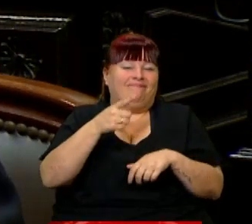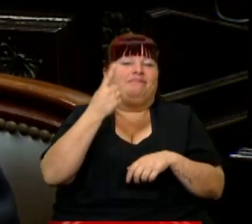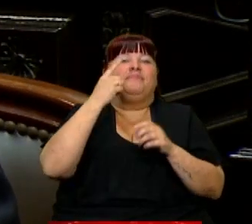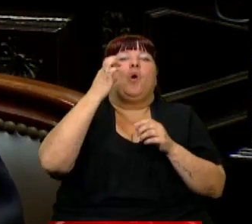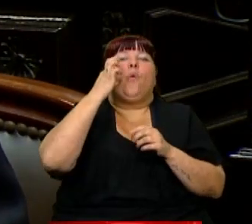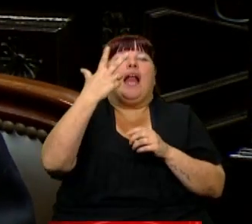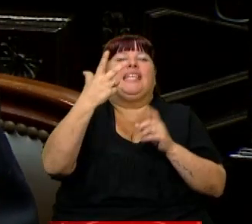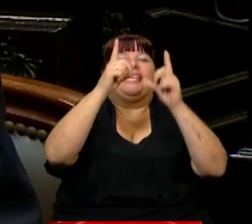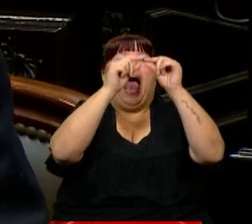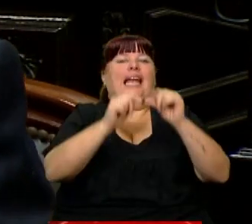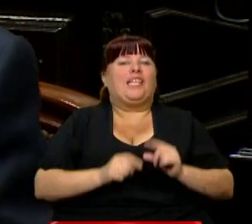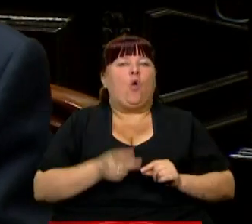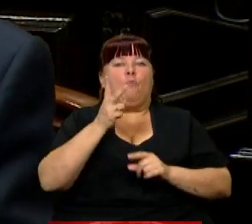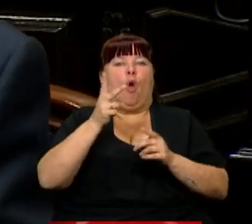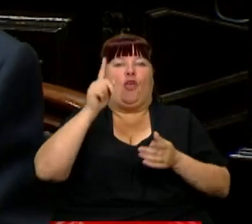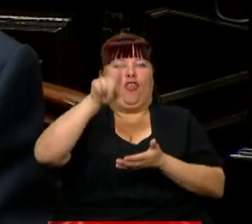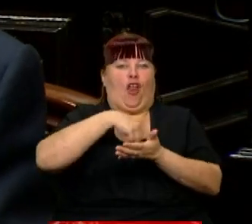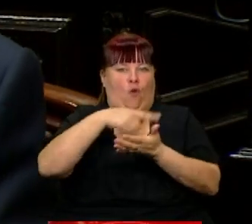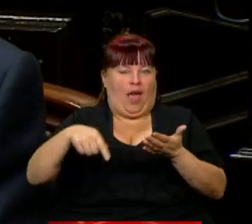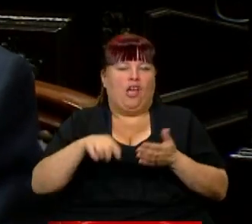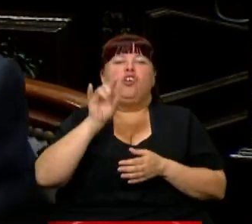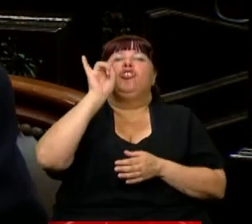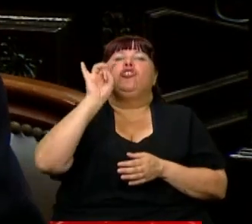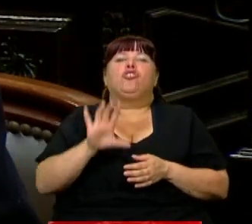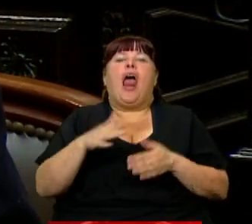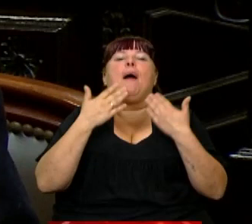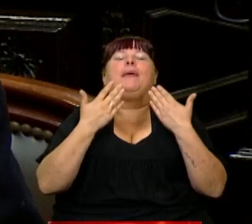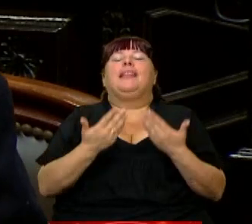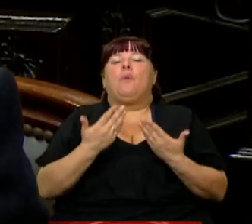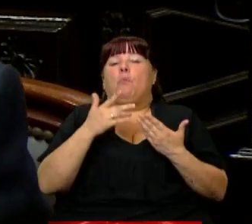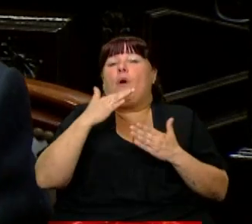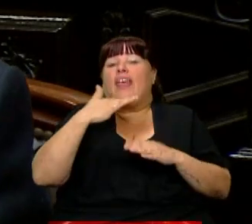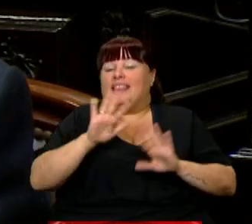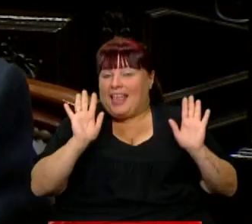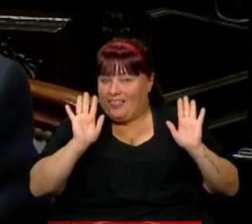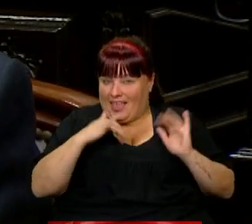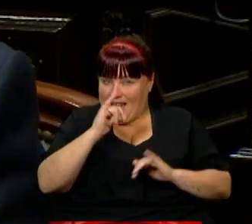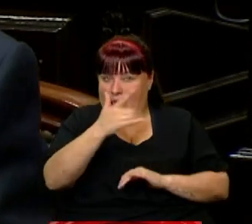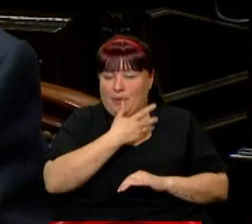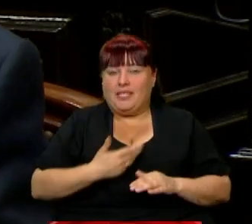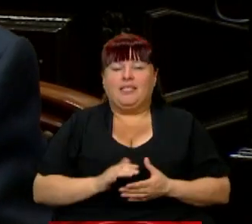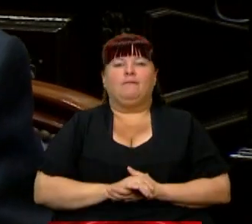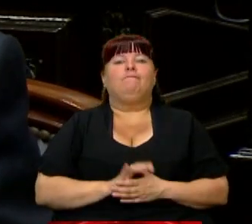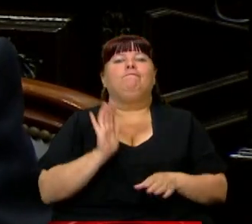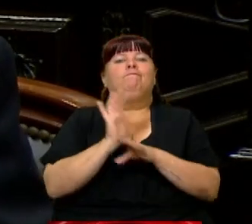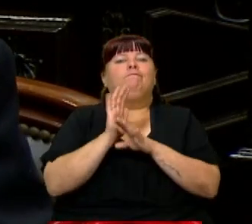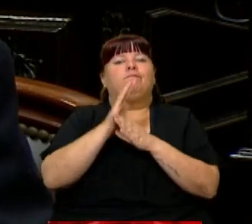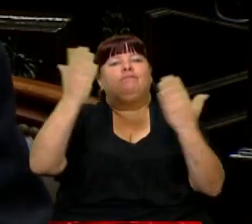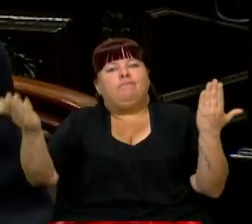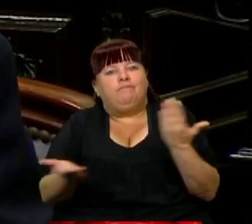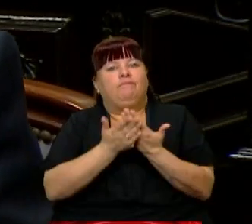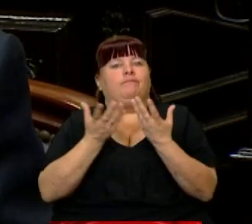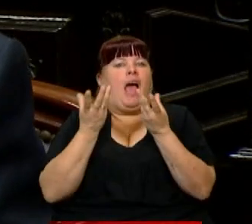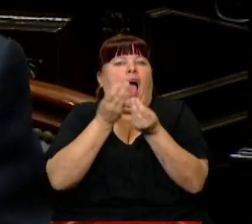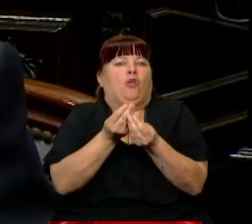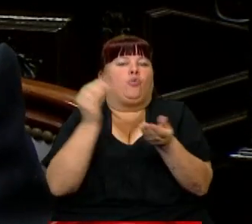primeros 43 artículos, y que solo puede entenderse, presidente, como